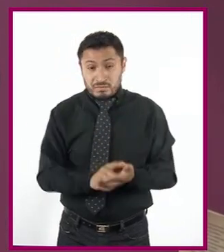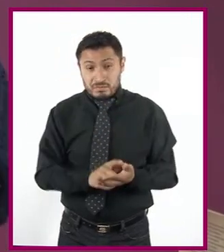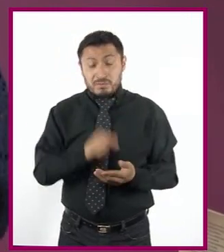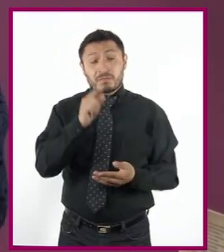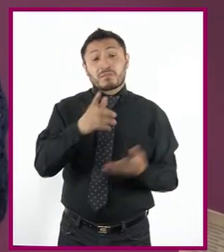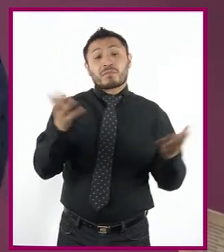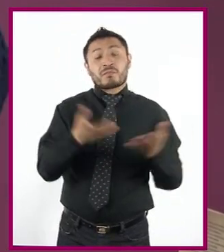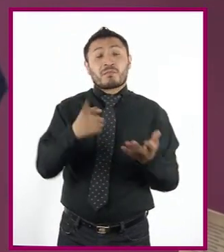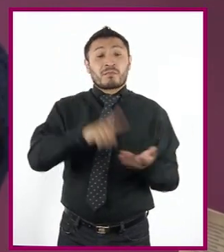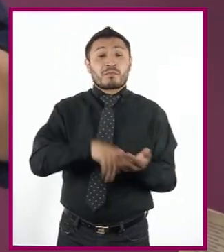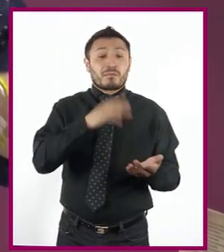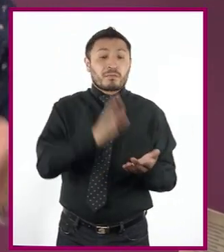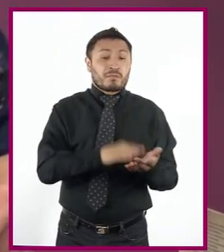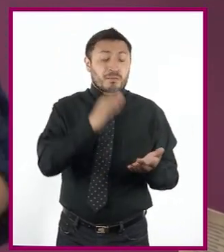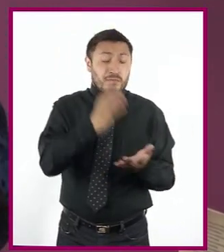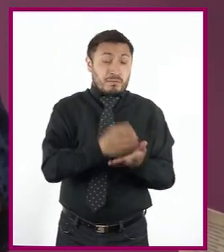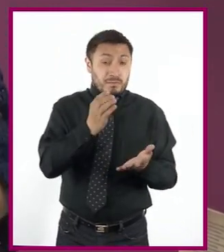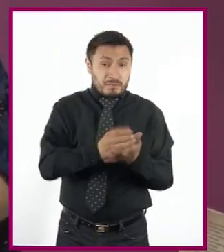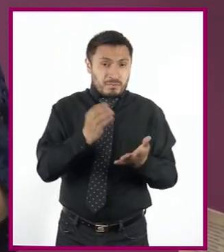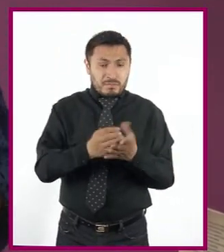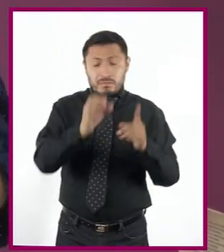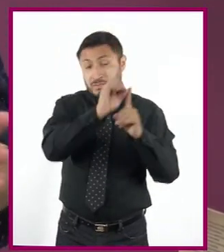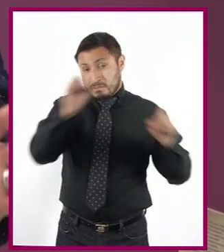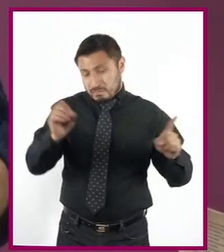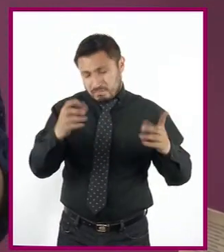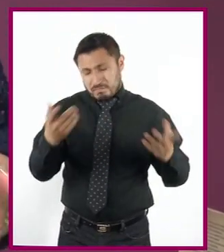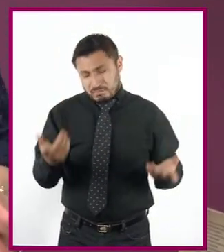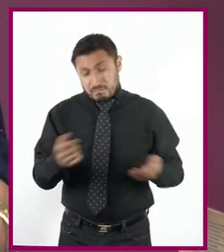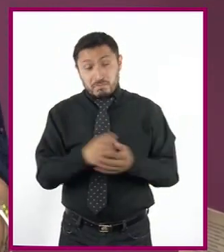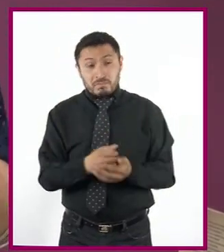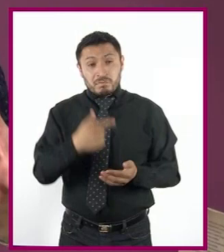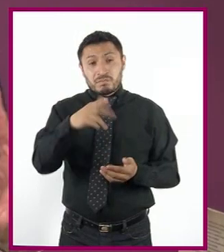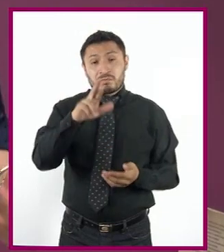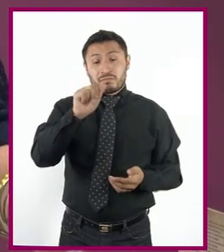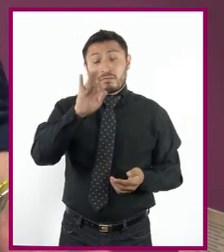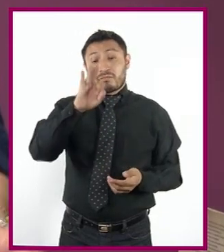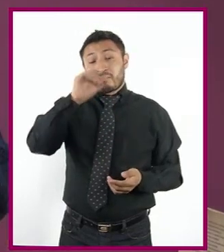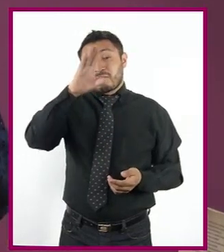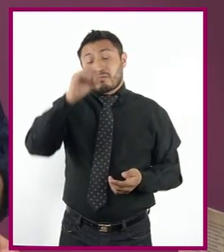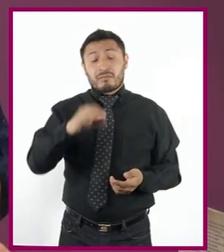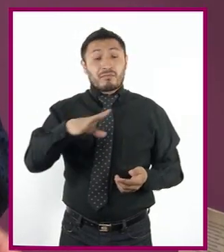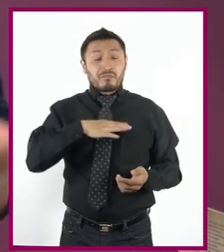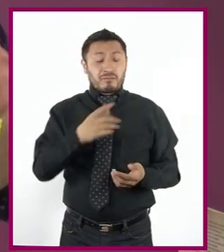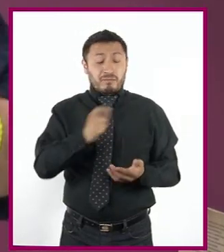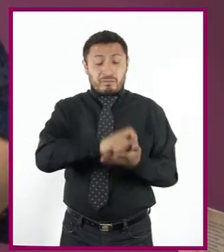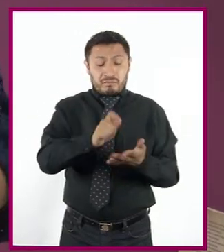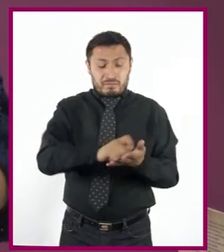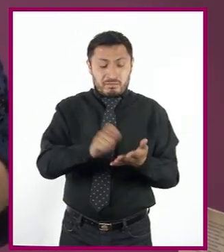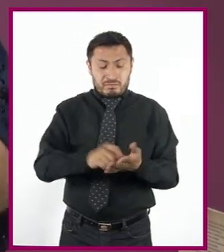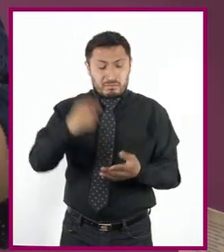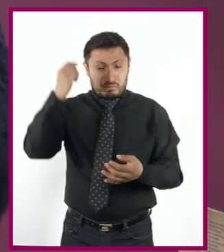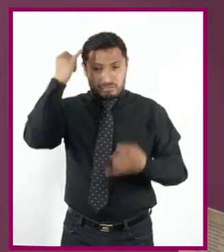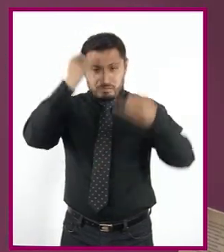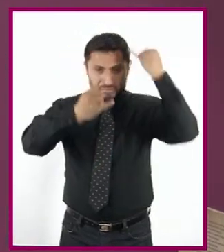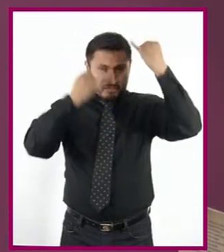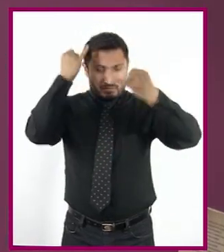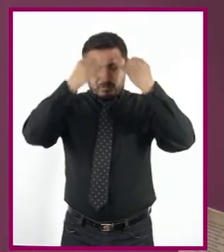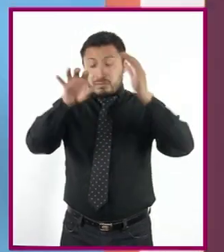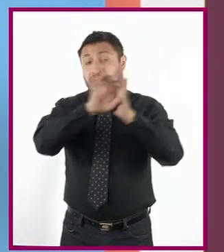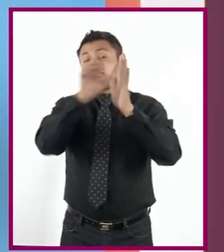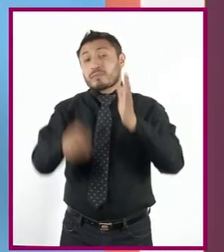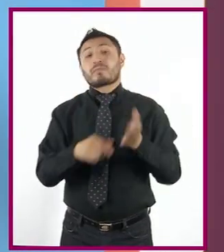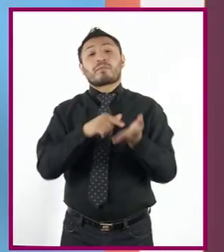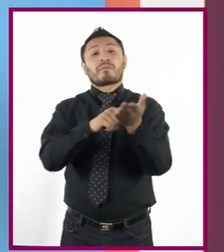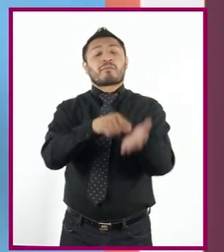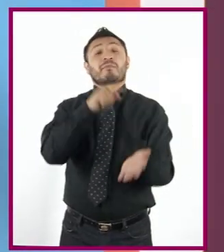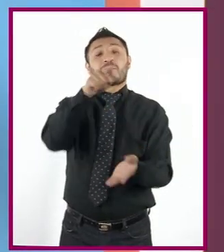Elaboren en el cuaderno un organizador gráfico en donde plasmen algunas propuestas. Por ejemplo, Nadia, ¿tú